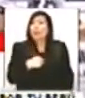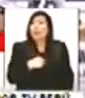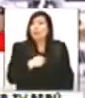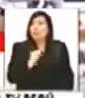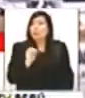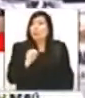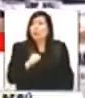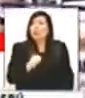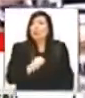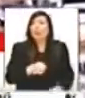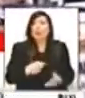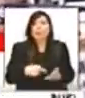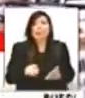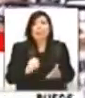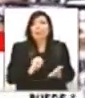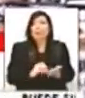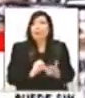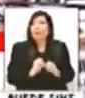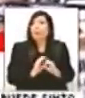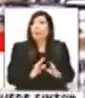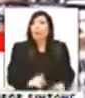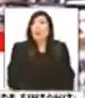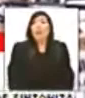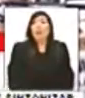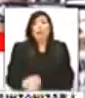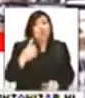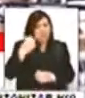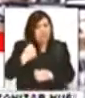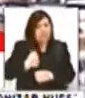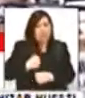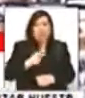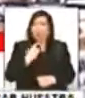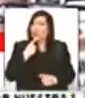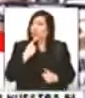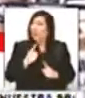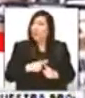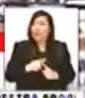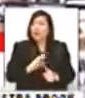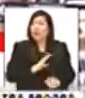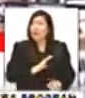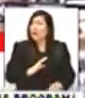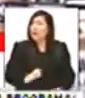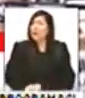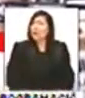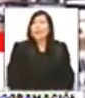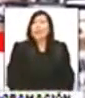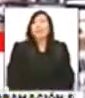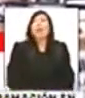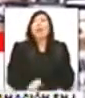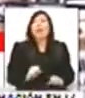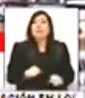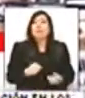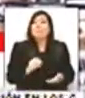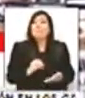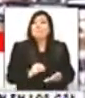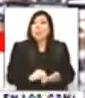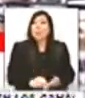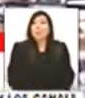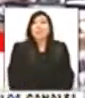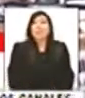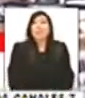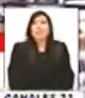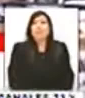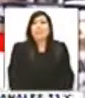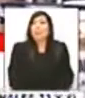se haga un deslinde claro de que nuestras Fuerzas Armadas no fueron terroristas de Estado, que nuestras Fuerzas Armadas hicieron mal, y la Policía